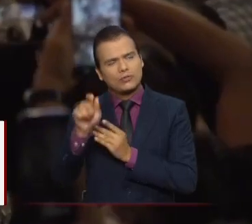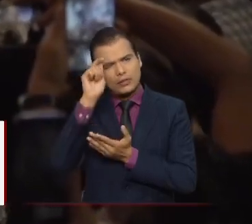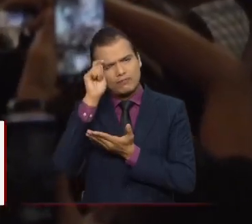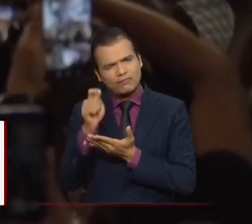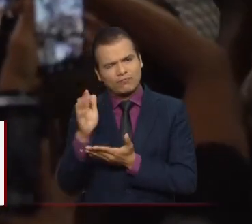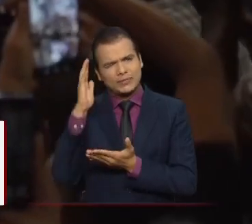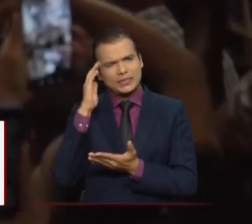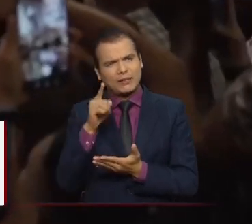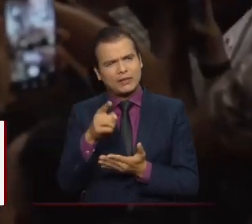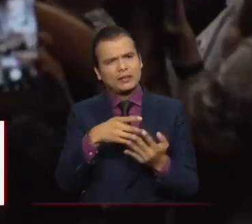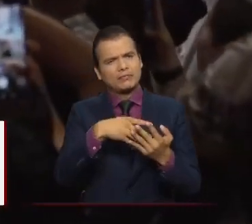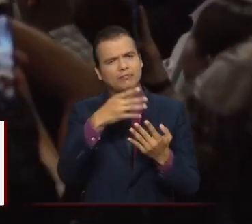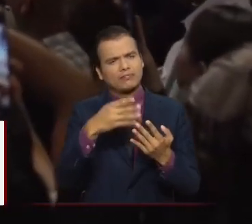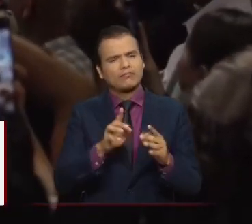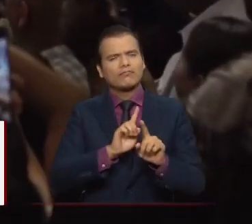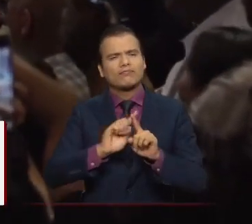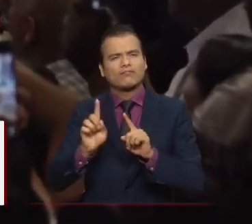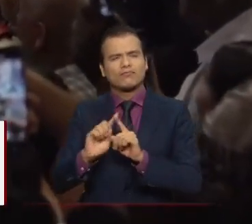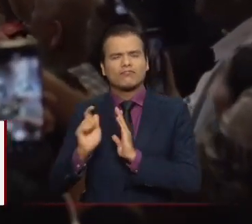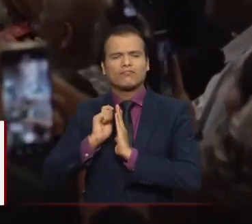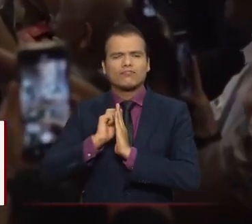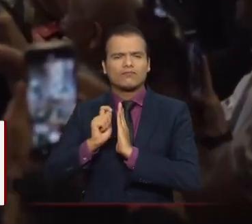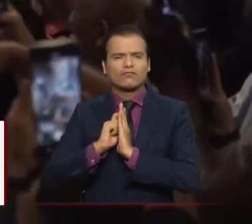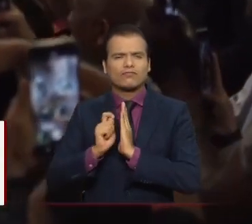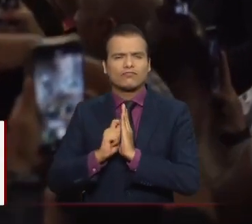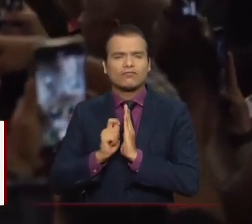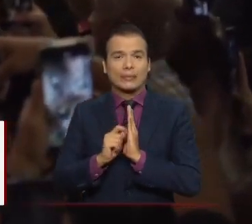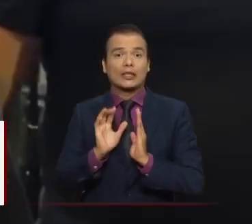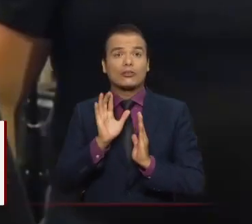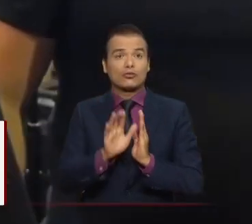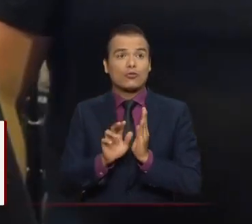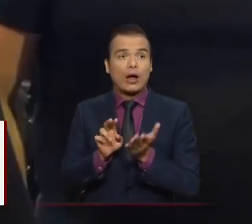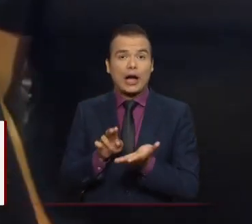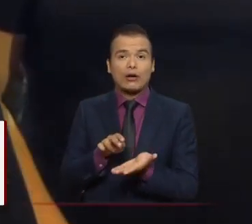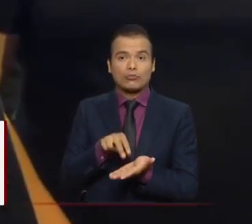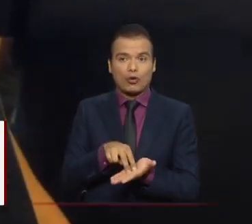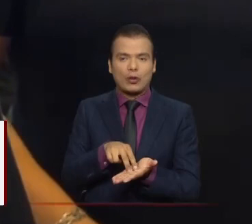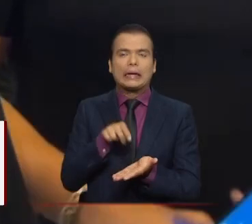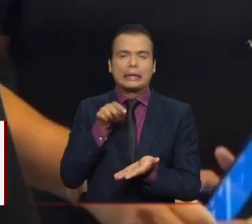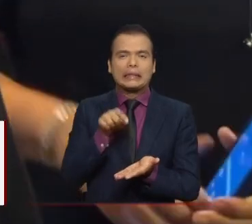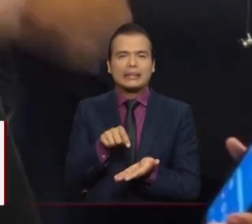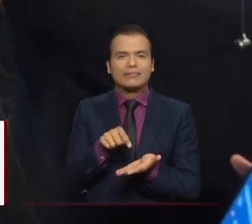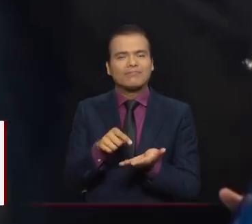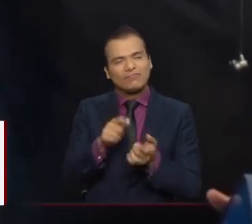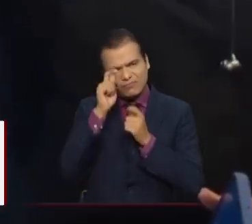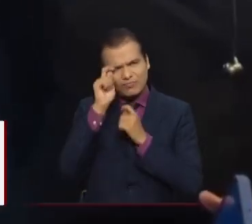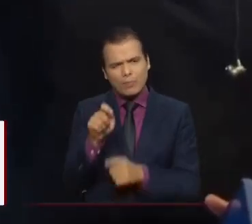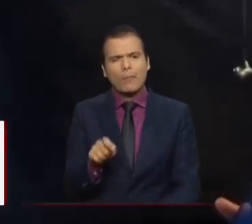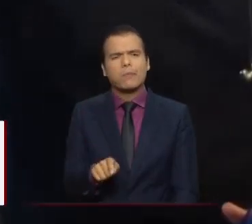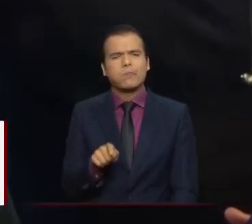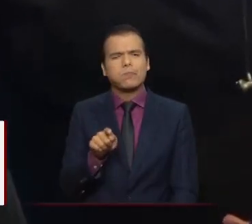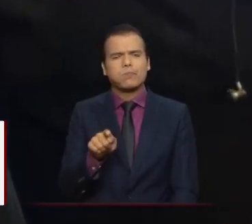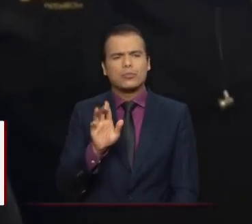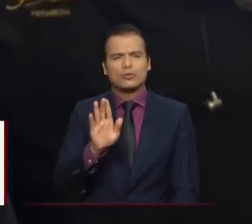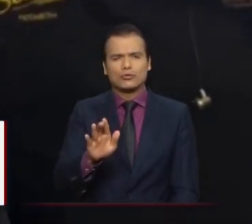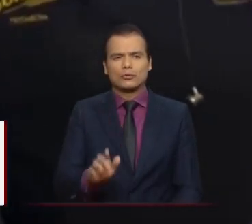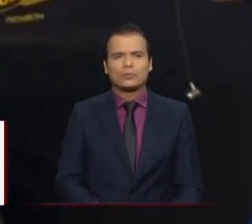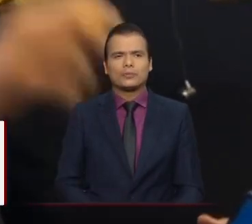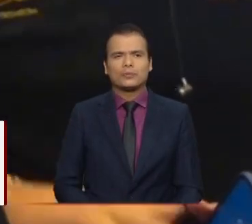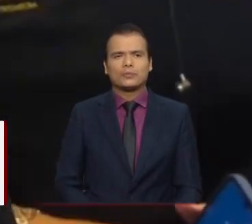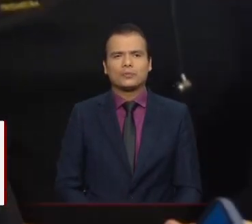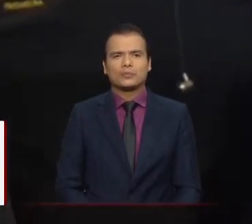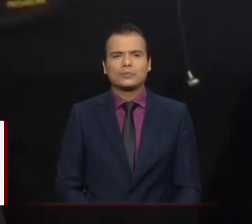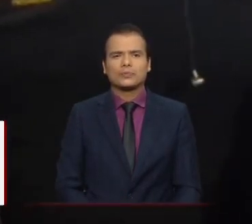vida tarde lo conocí entre otros éxitos porque lo vine a conocer señor los caminos de la